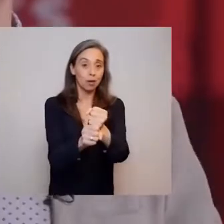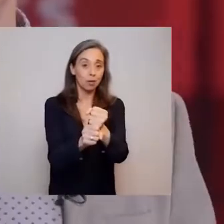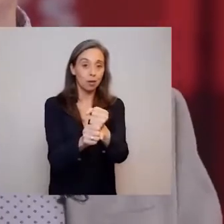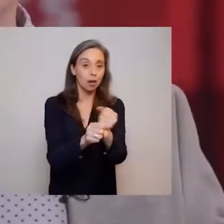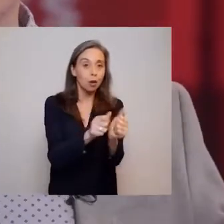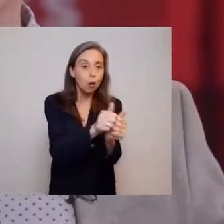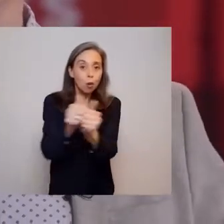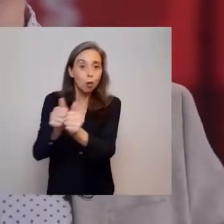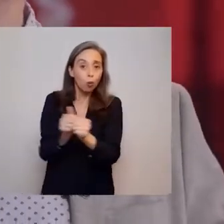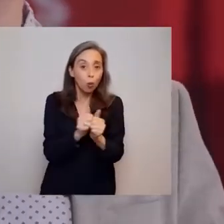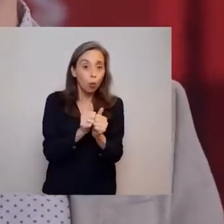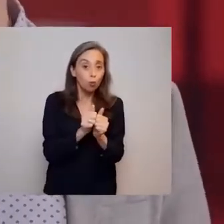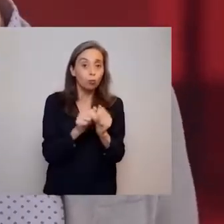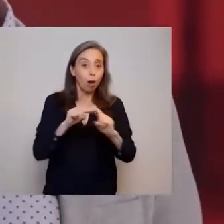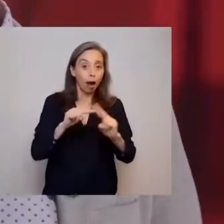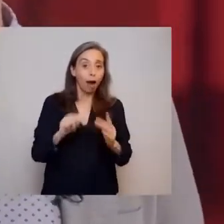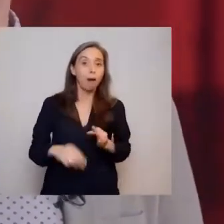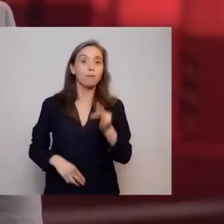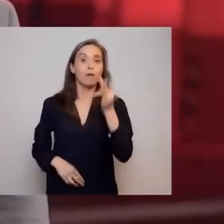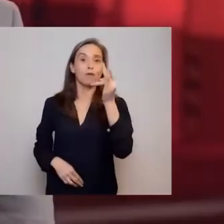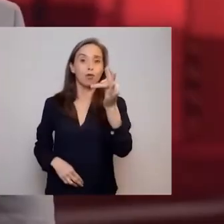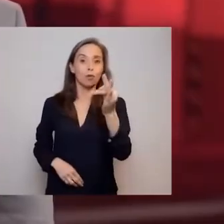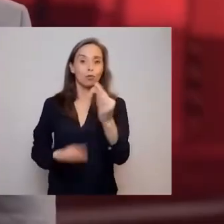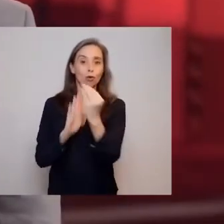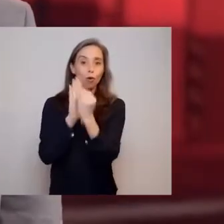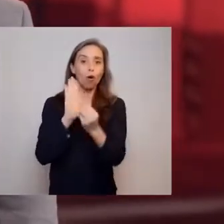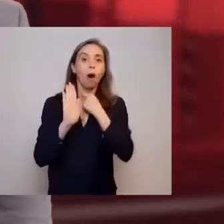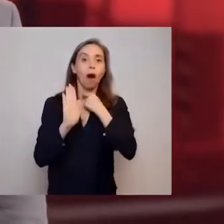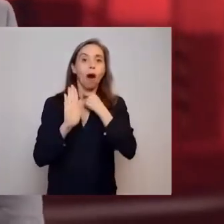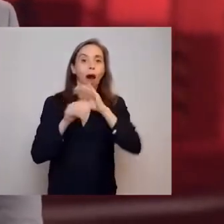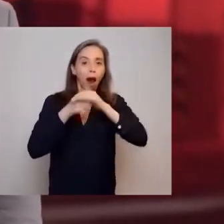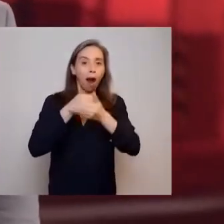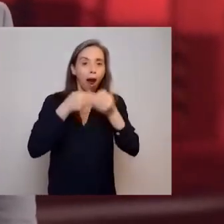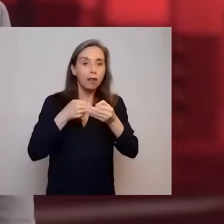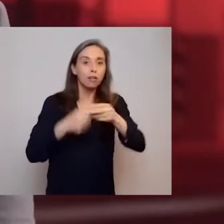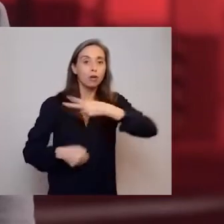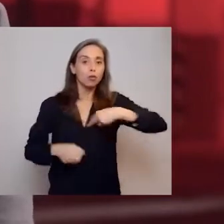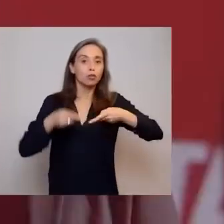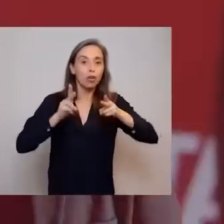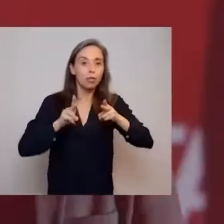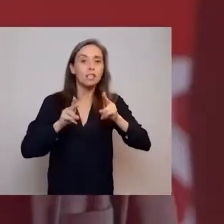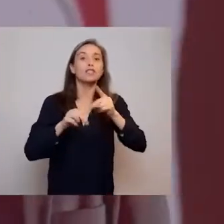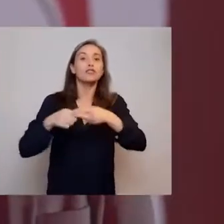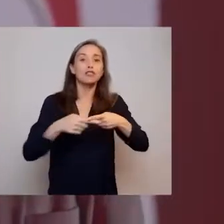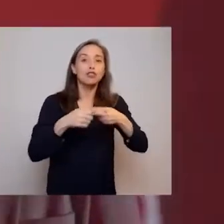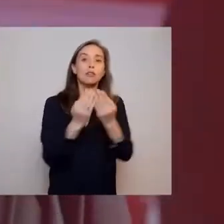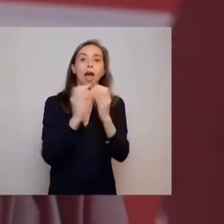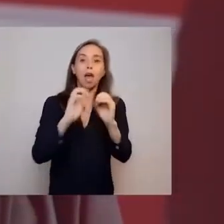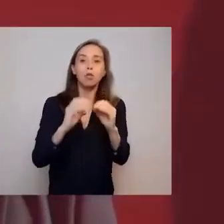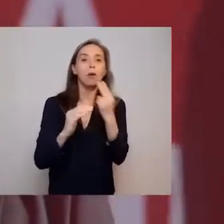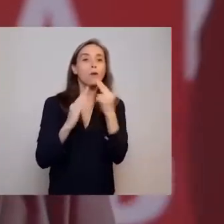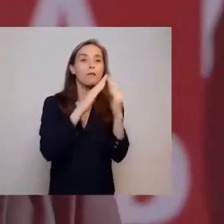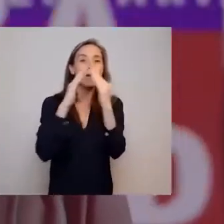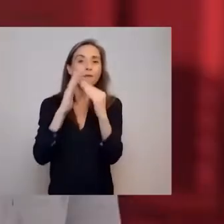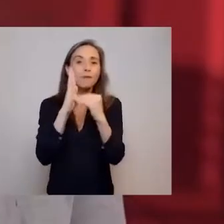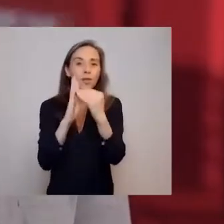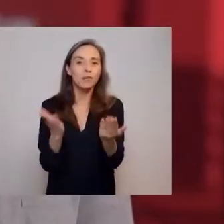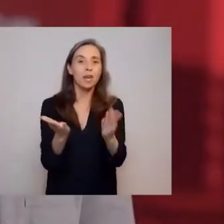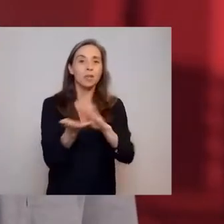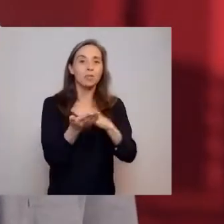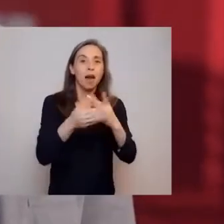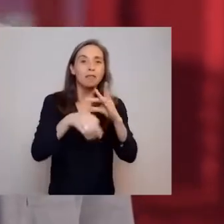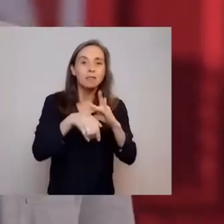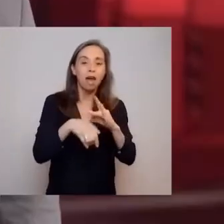Trabajaré para que juntos construyamos futuro. Garantizar nuestros derechos sociales, la educación, la vivienda, la